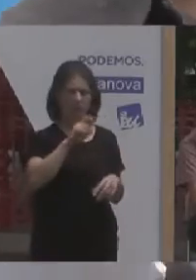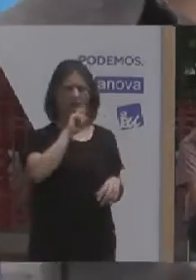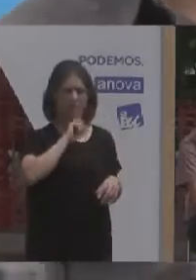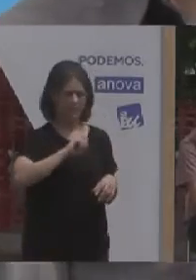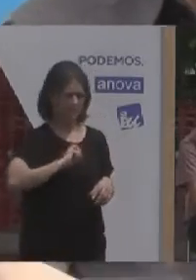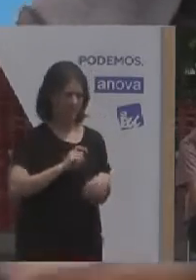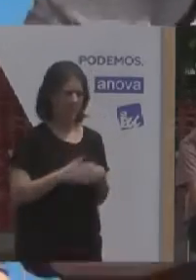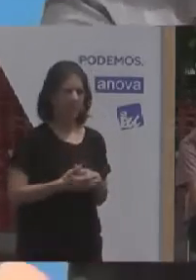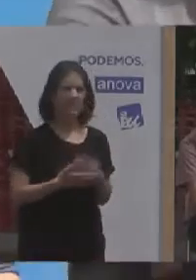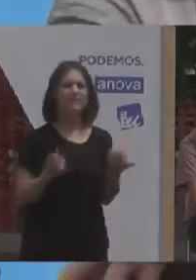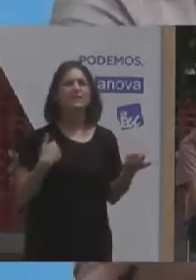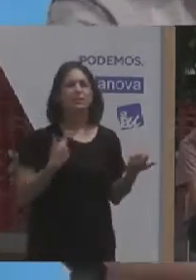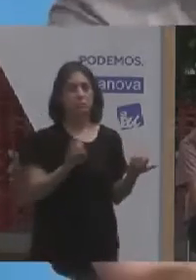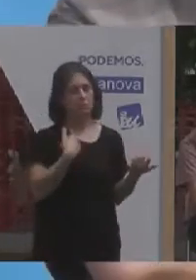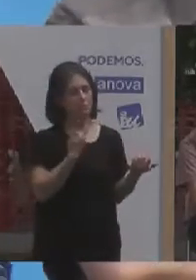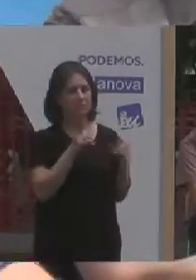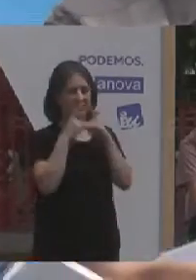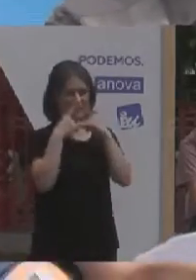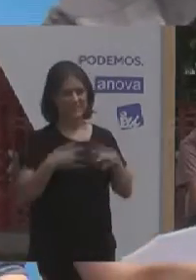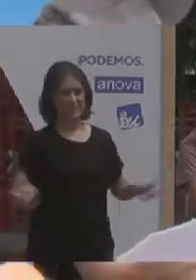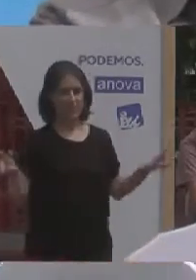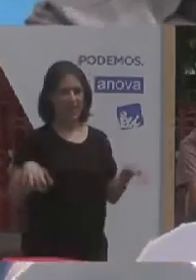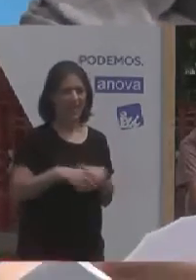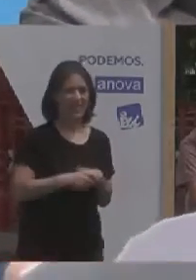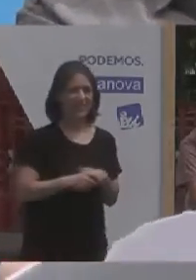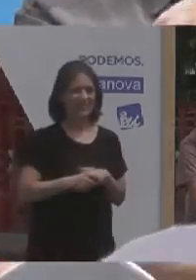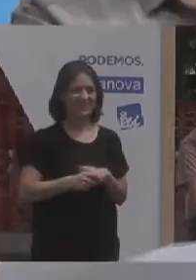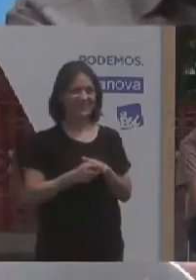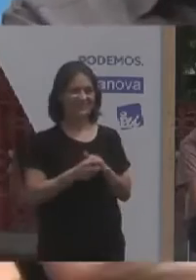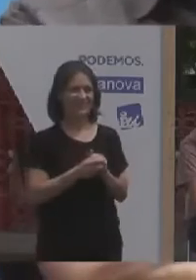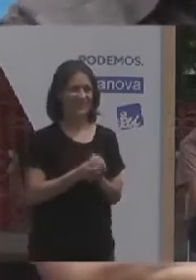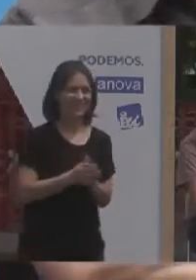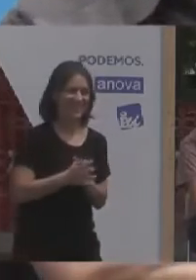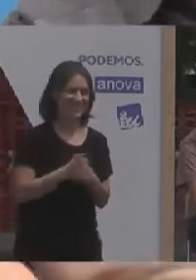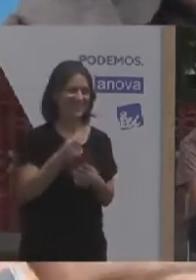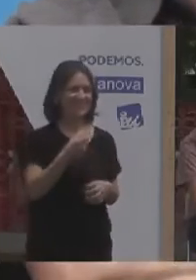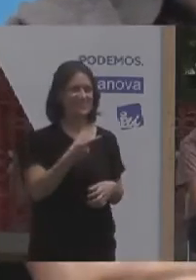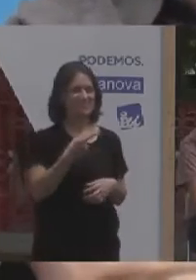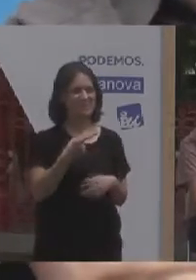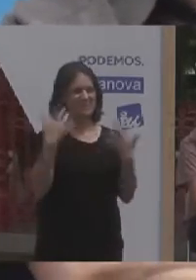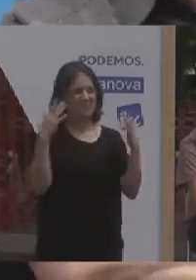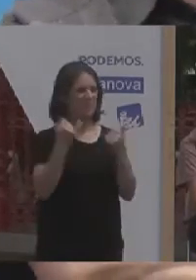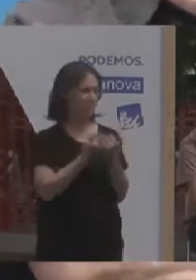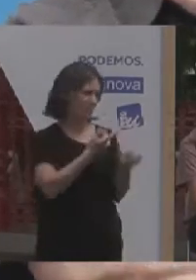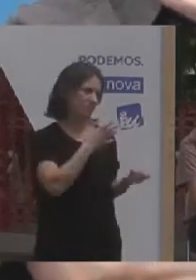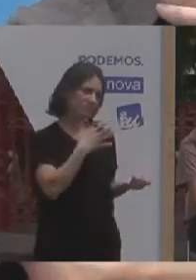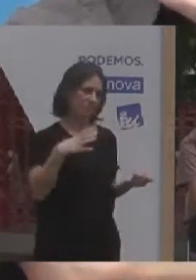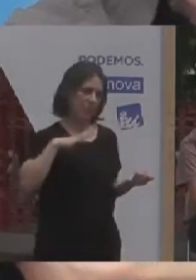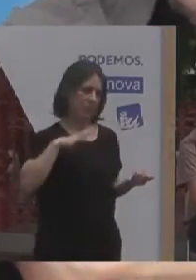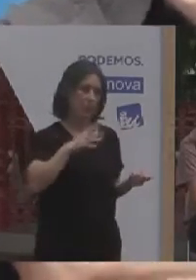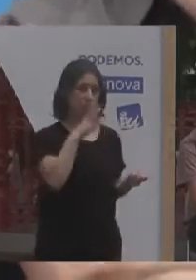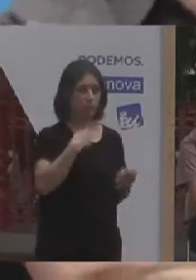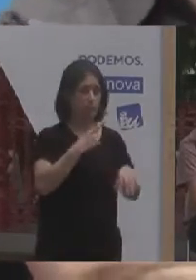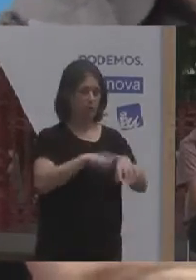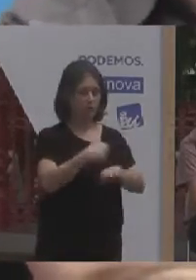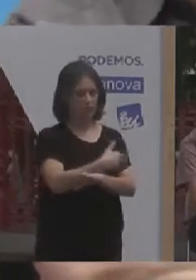xeito disimulado, para que non sea moi brusco, empezar a aplaudir, decir hurra, viva, viva, bravo, pois vos lo agradecería, porque non me quero pasar